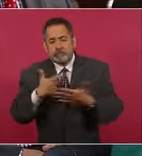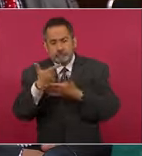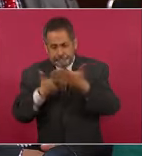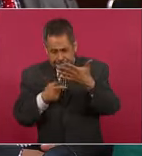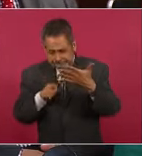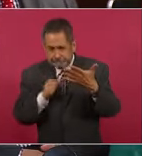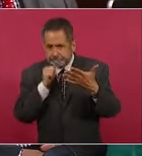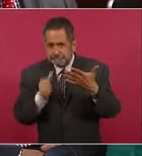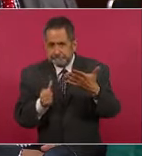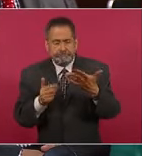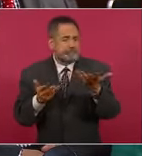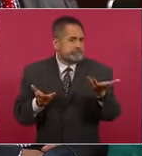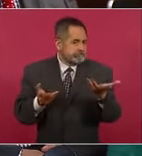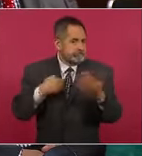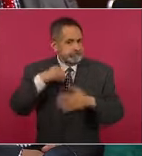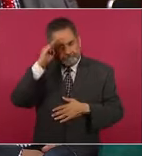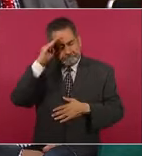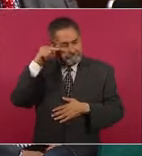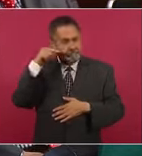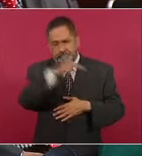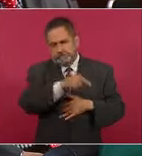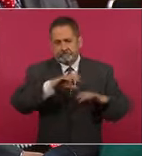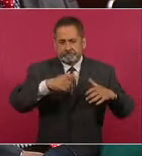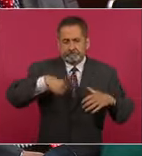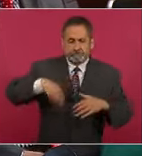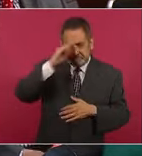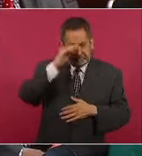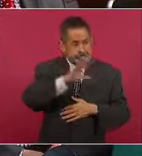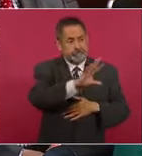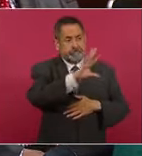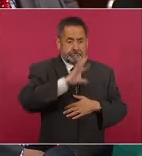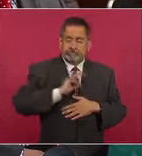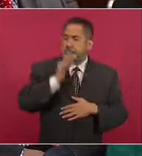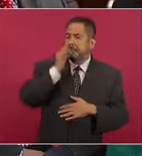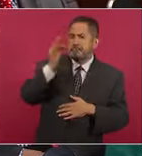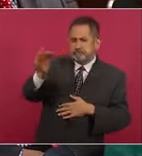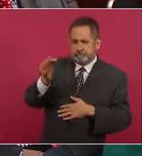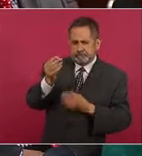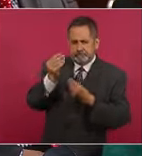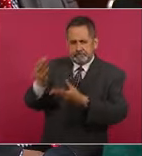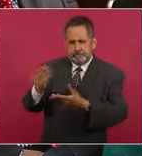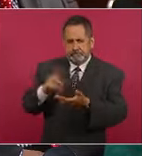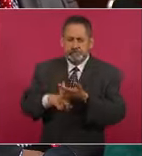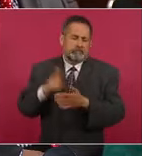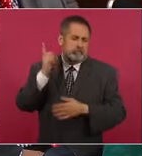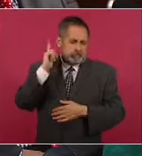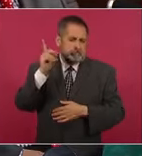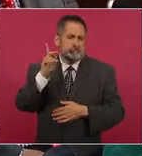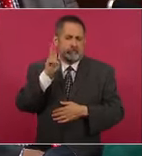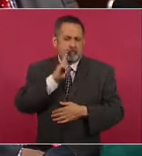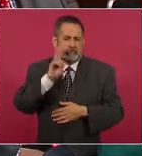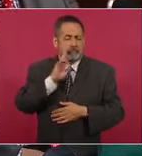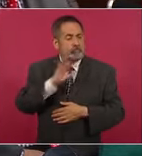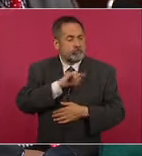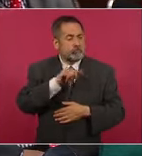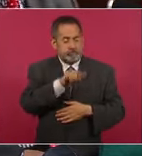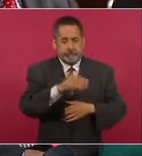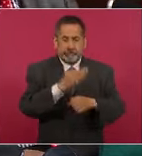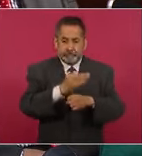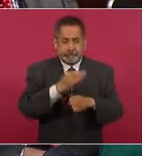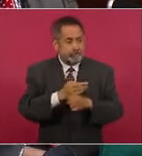se piensa en la comunidad de Álamos, y me pidieron que le hiciera saber esto, que sería muy apropiado que en este